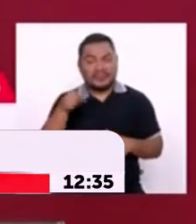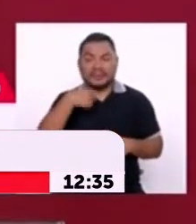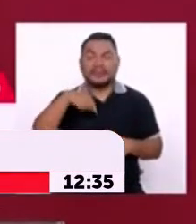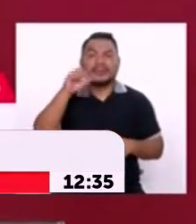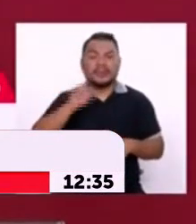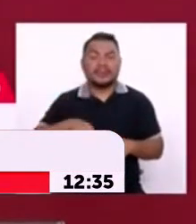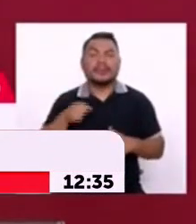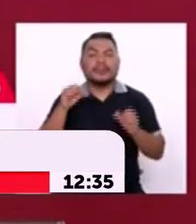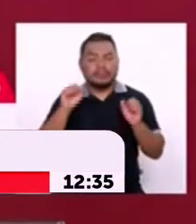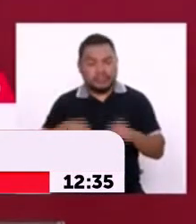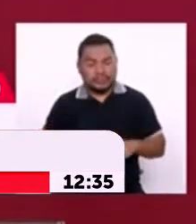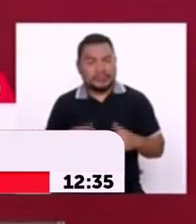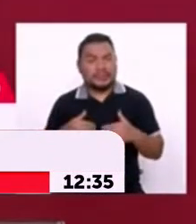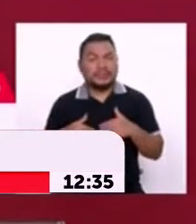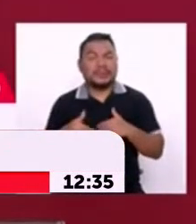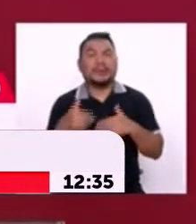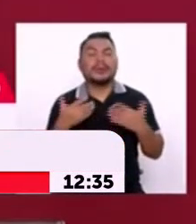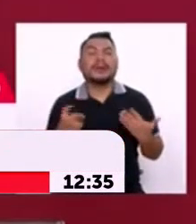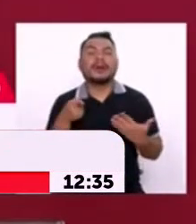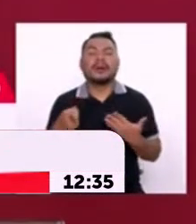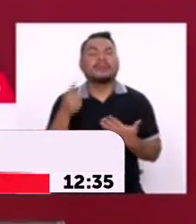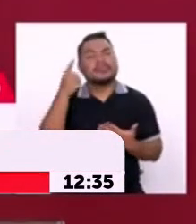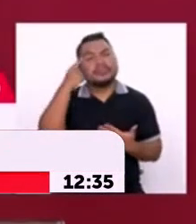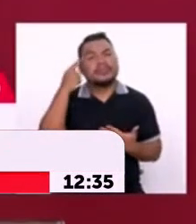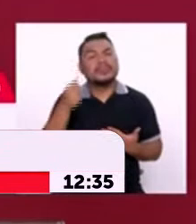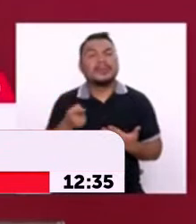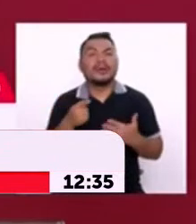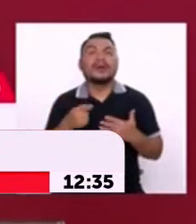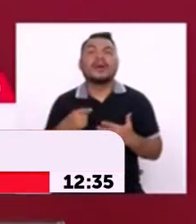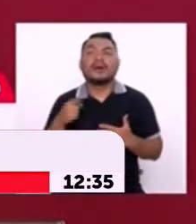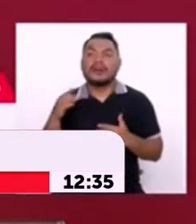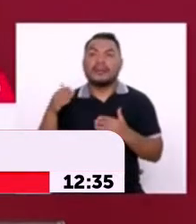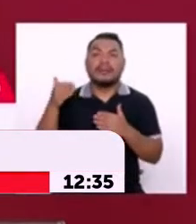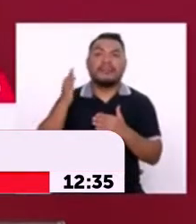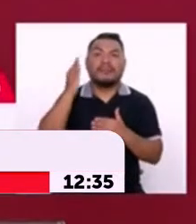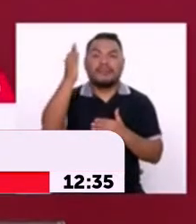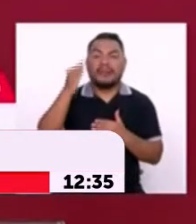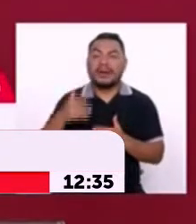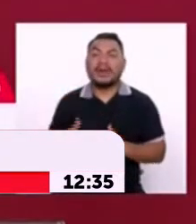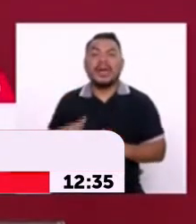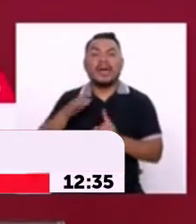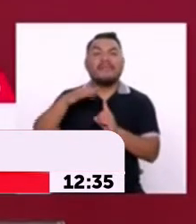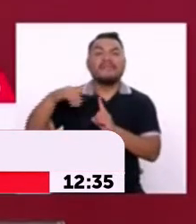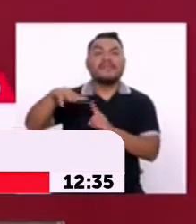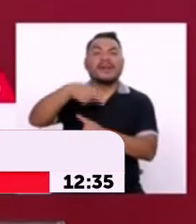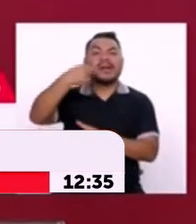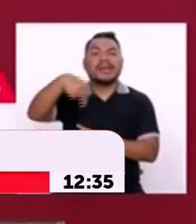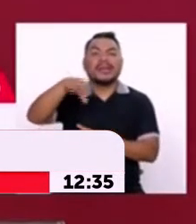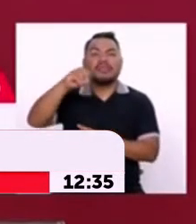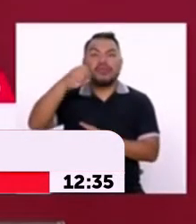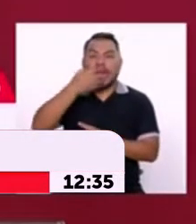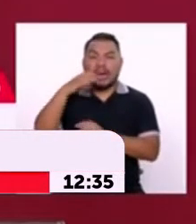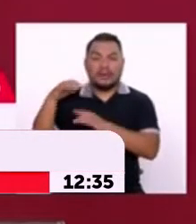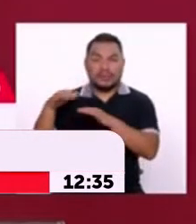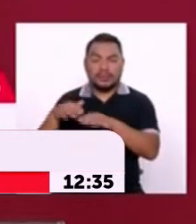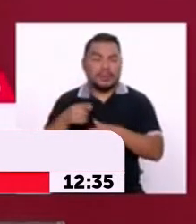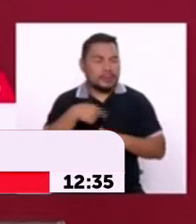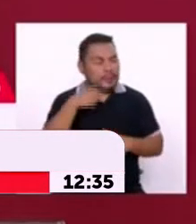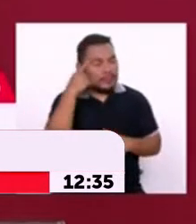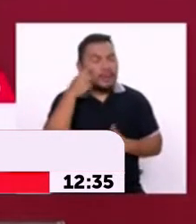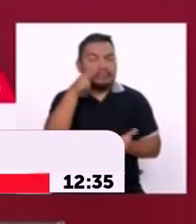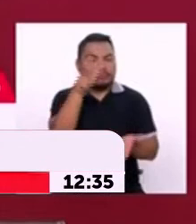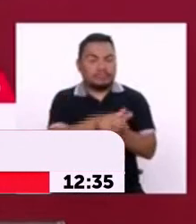Conscientes de que estamos ante la posibilidad de un fenómeno del Niño, acabamos de aprobar un decreto supremo